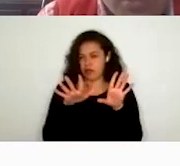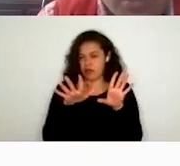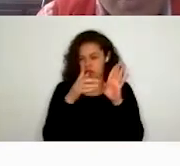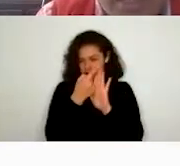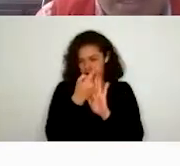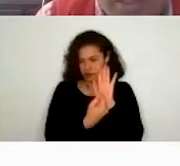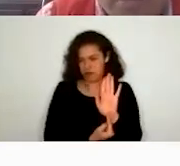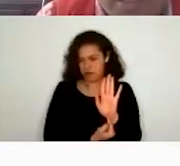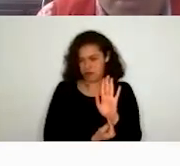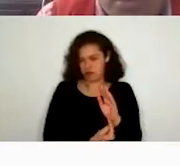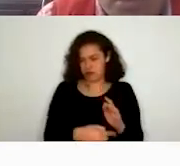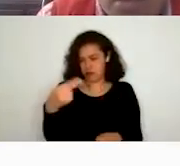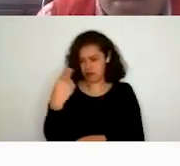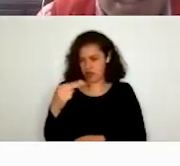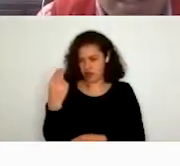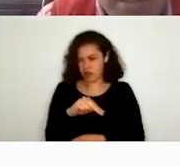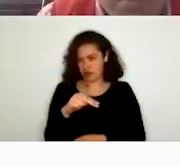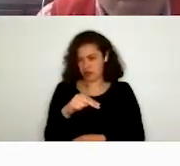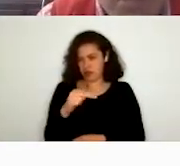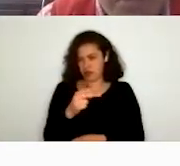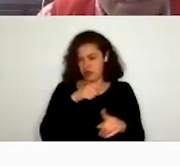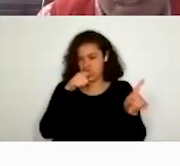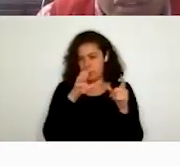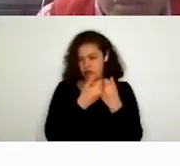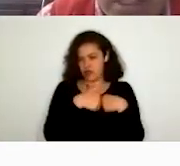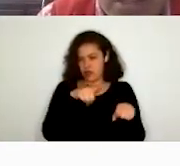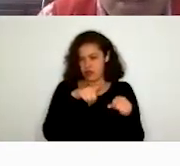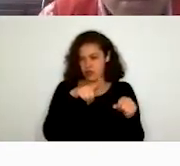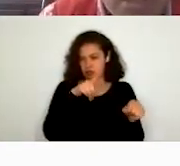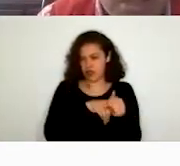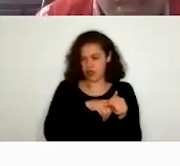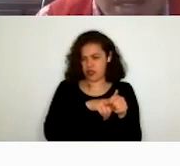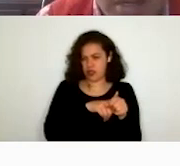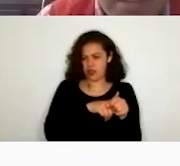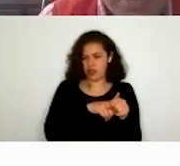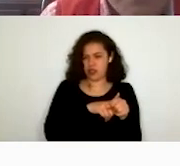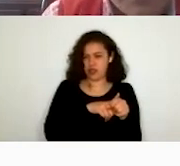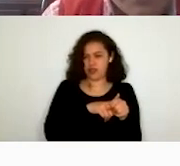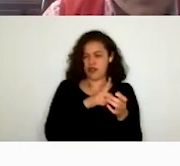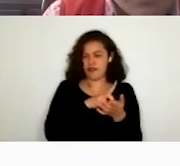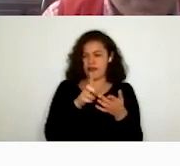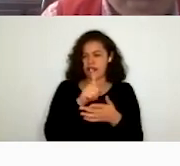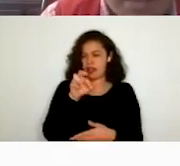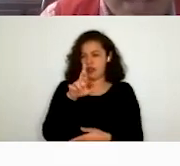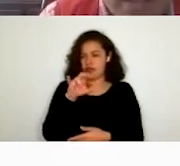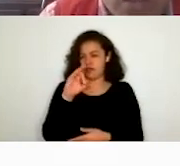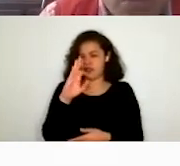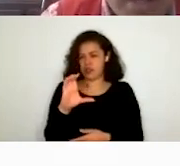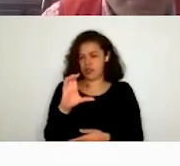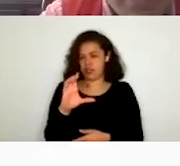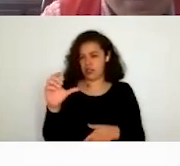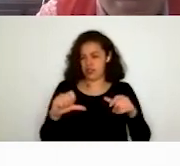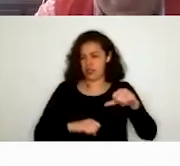el nombre, la denominación o razón social del establecimiento, el domicilio, el RFC, la actividad